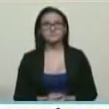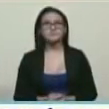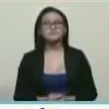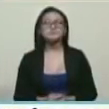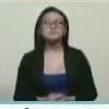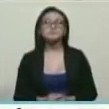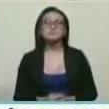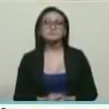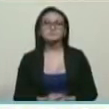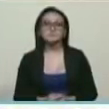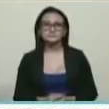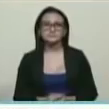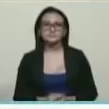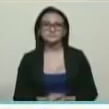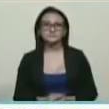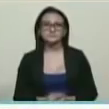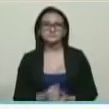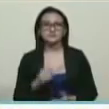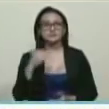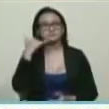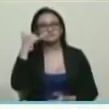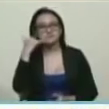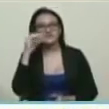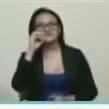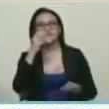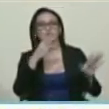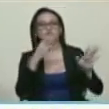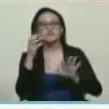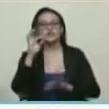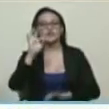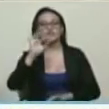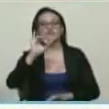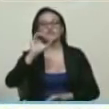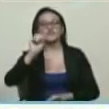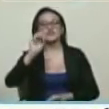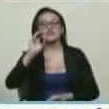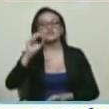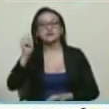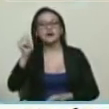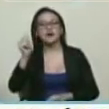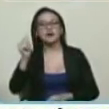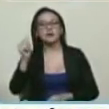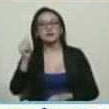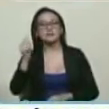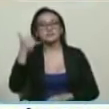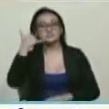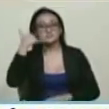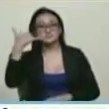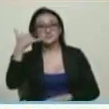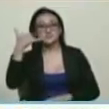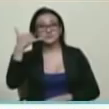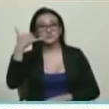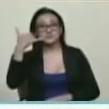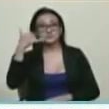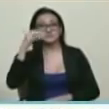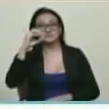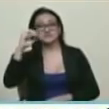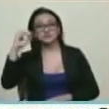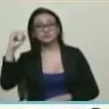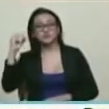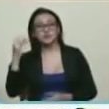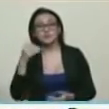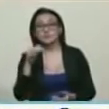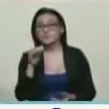personas... Perfecto. 0800 FISCA, repito, 0800 FISCA 00 para conocer